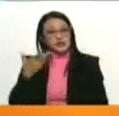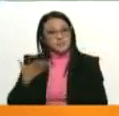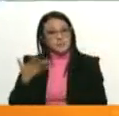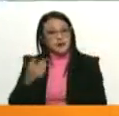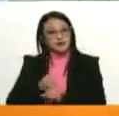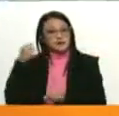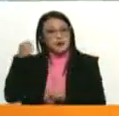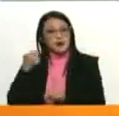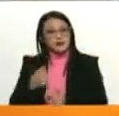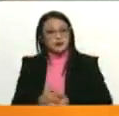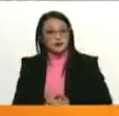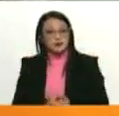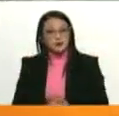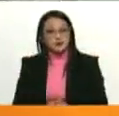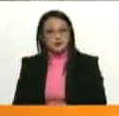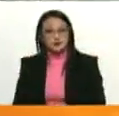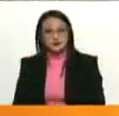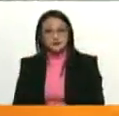impacto.